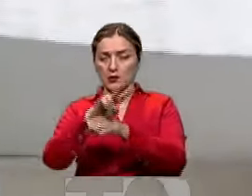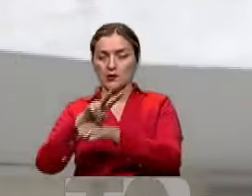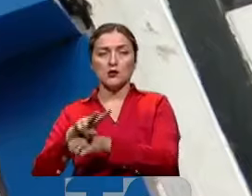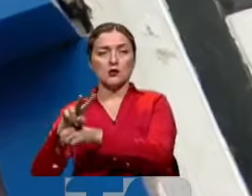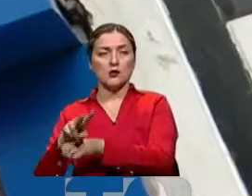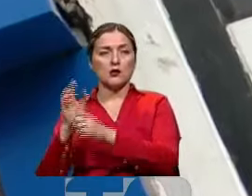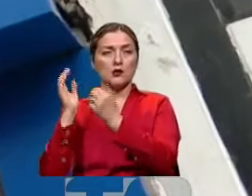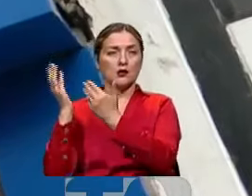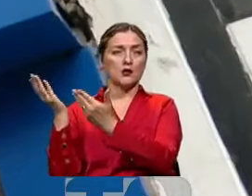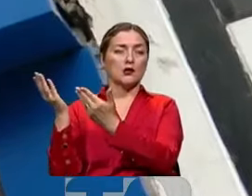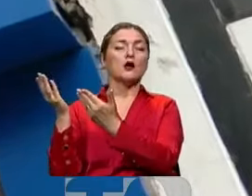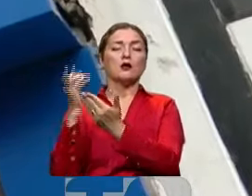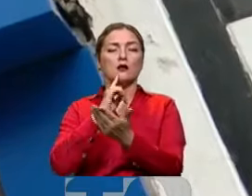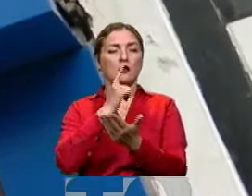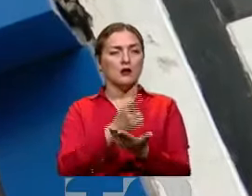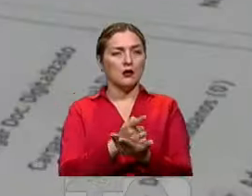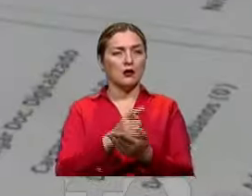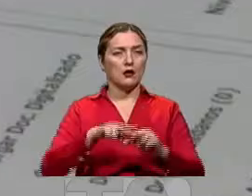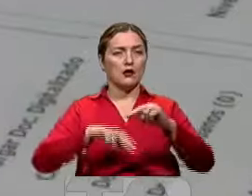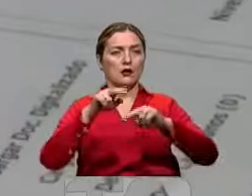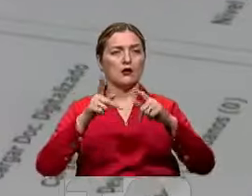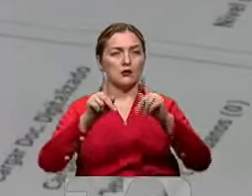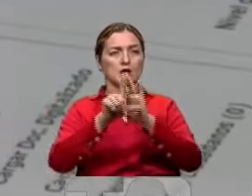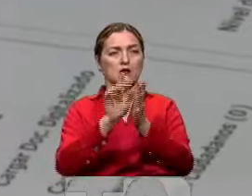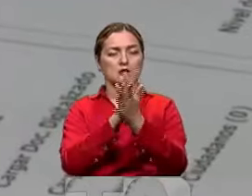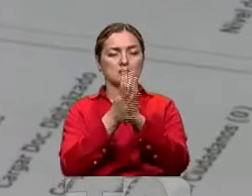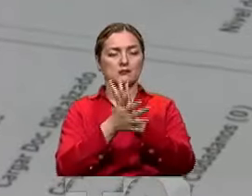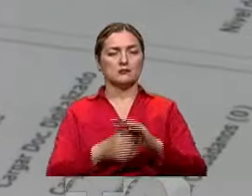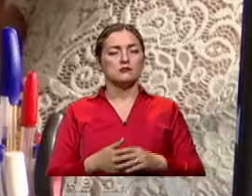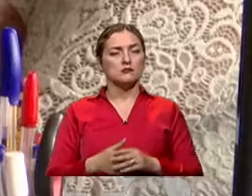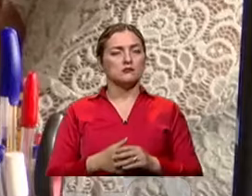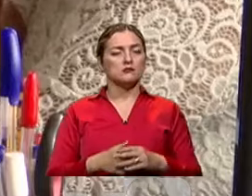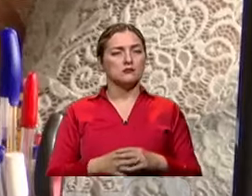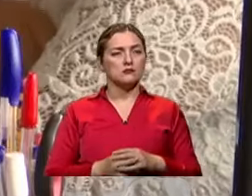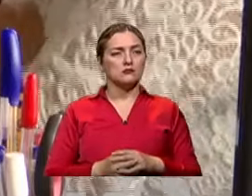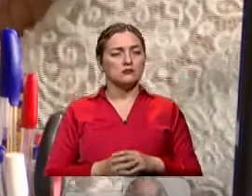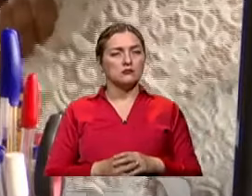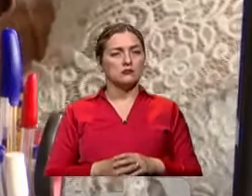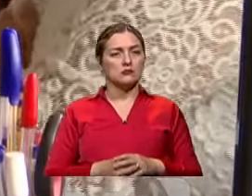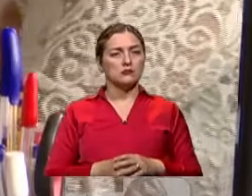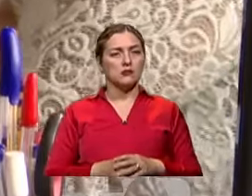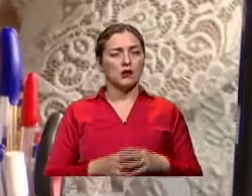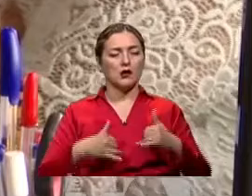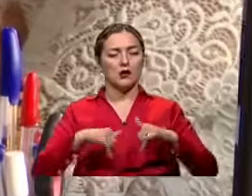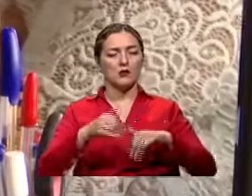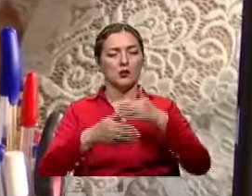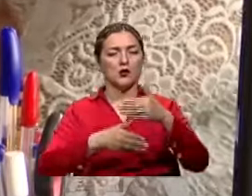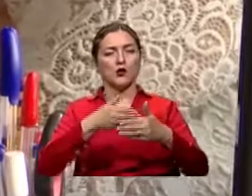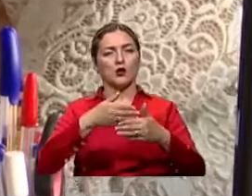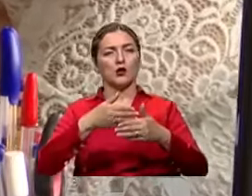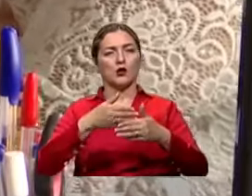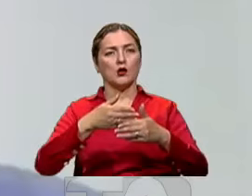AMC, señala que efectivamente la obra no cuenta con los permisos necesarios y actualmente el caso se encuentra en proceso